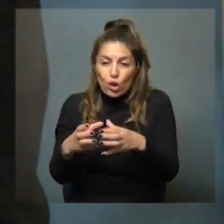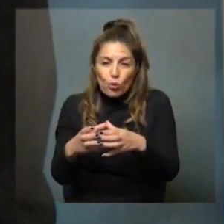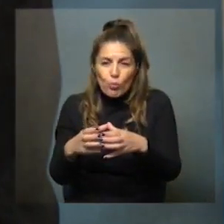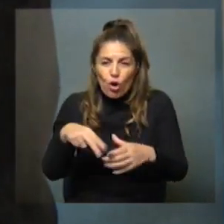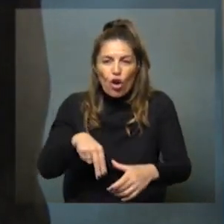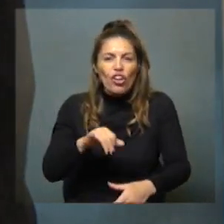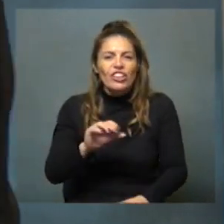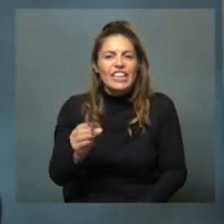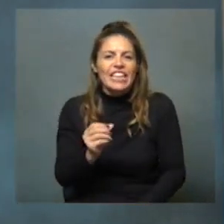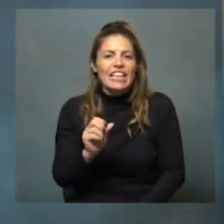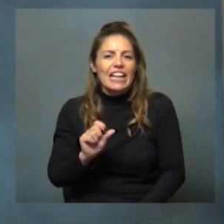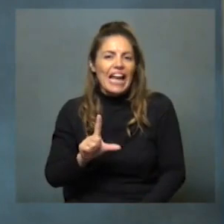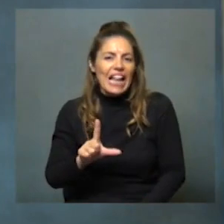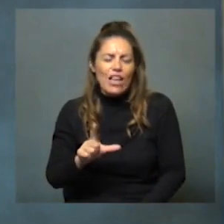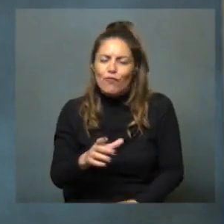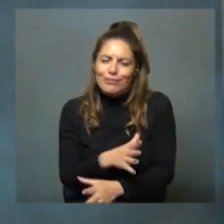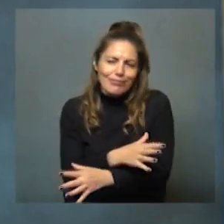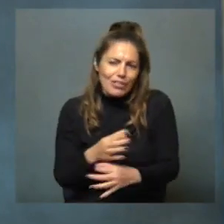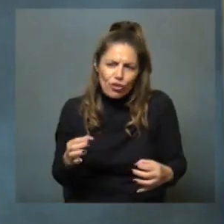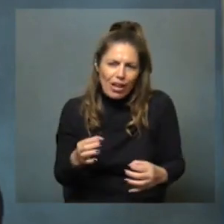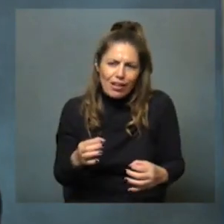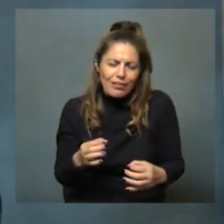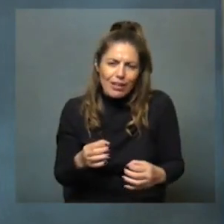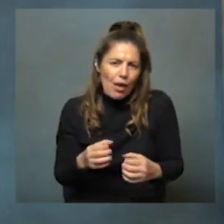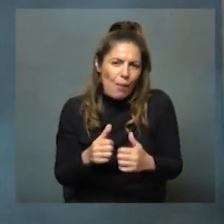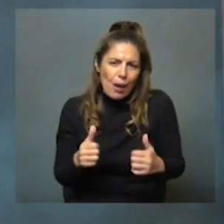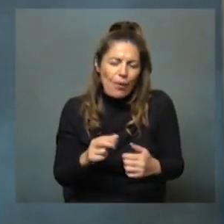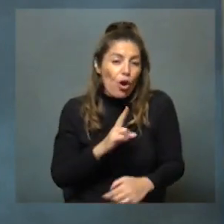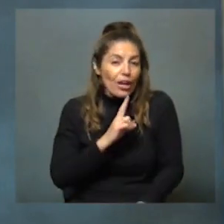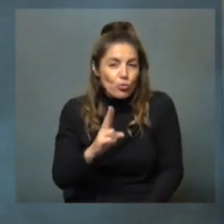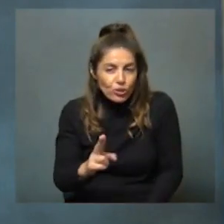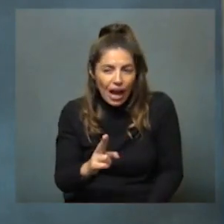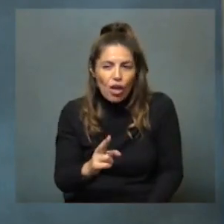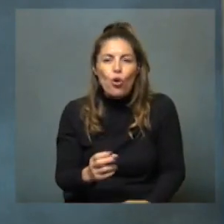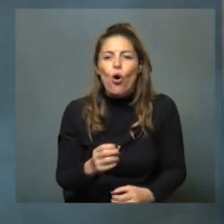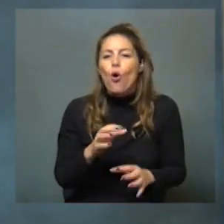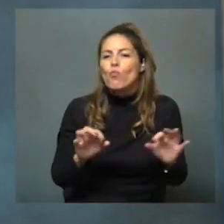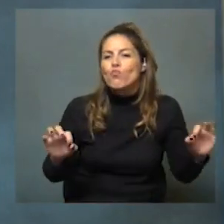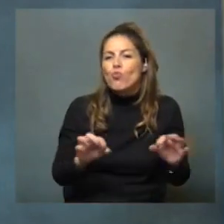fue sensacional y es sensacional porque hay un resultado, una música nueva.